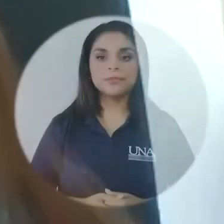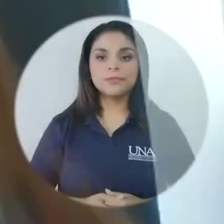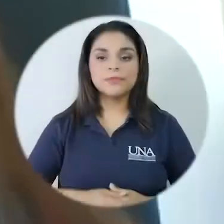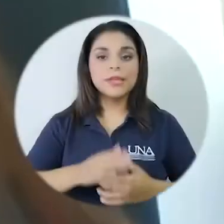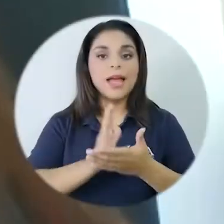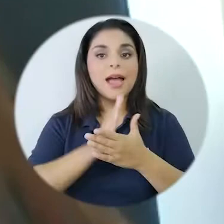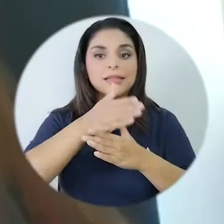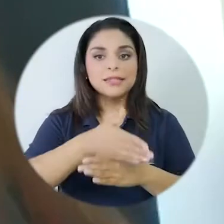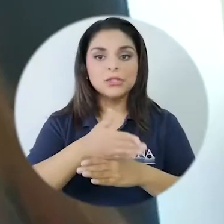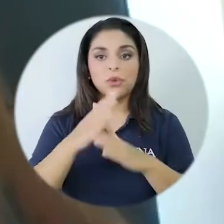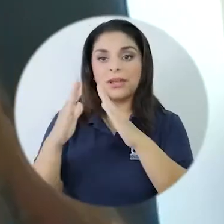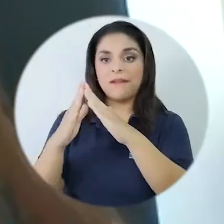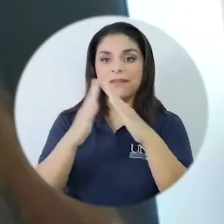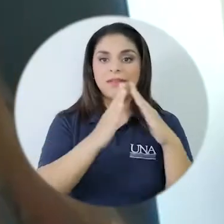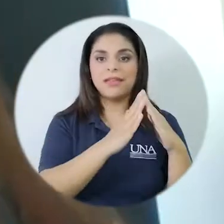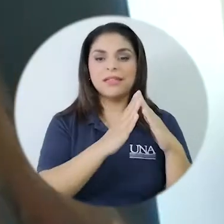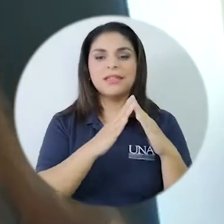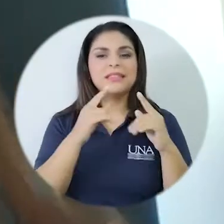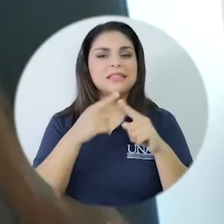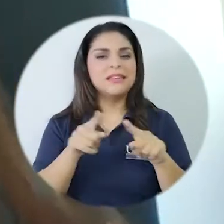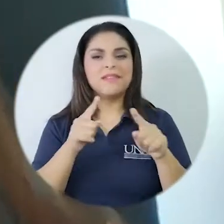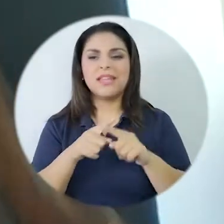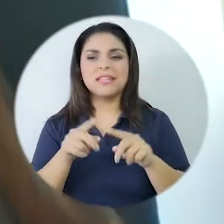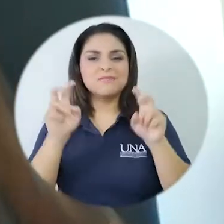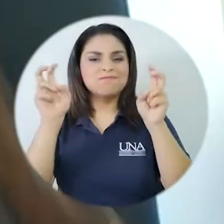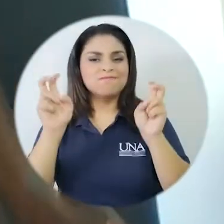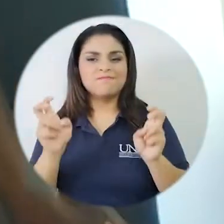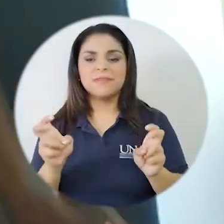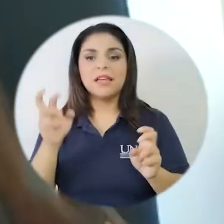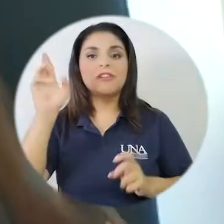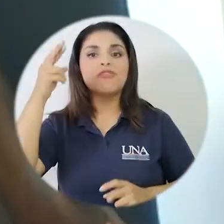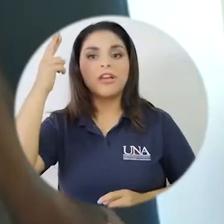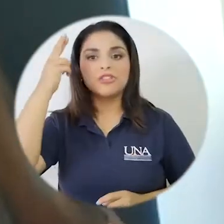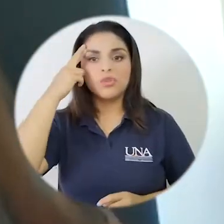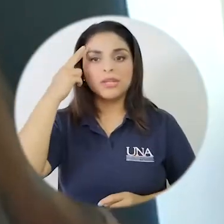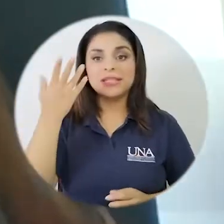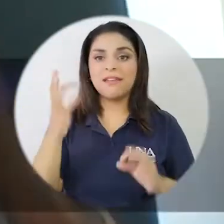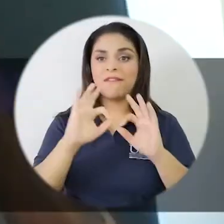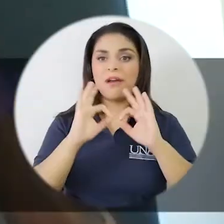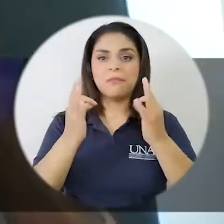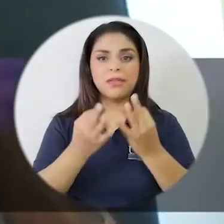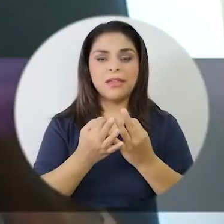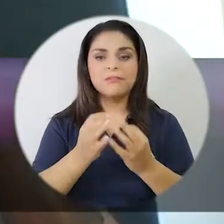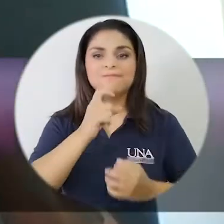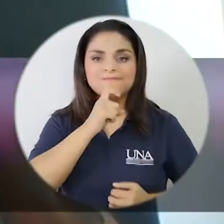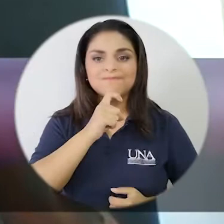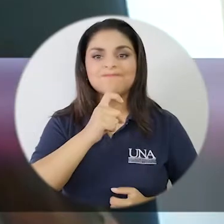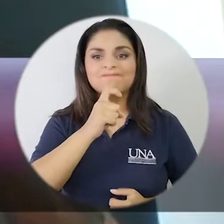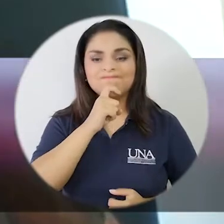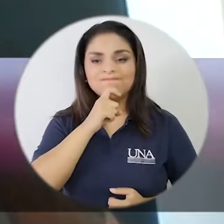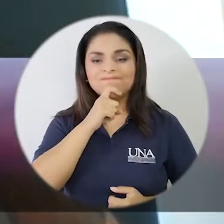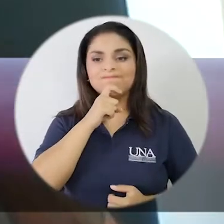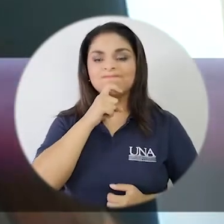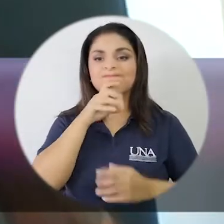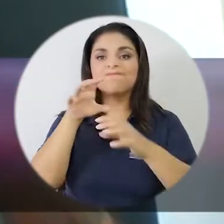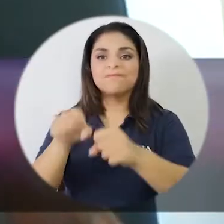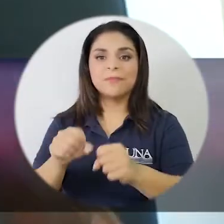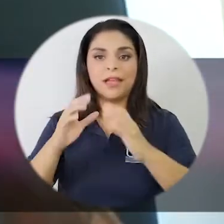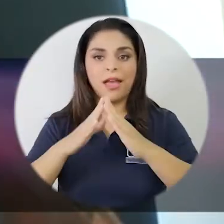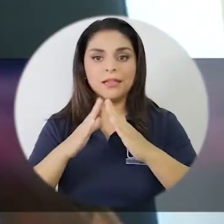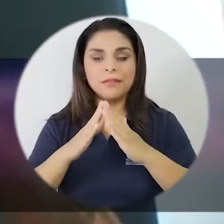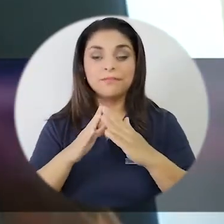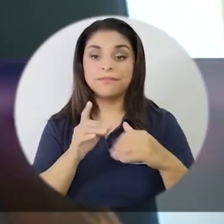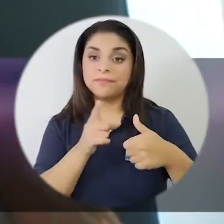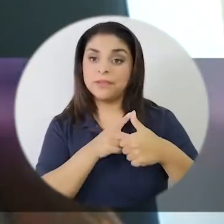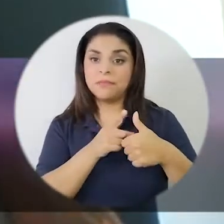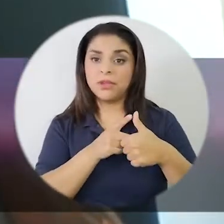El acceso a la vivienda tiene diferentes aristas o razones por las cuales a la familia se le dificulta. Una de ellas tiene que